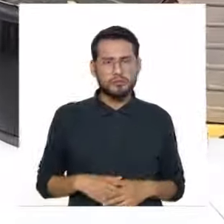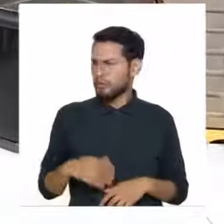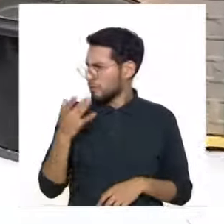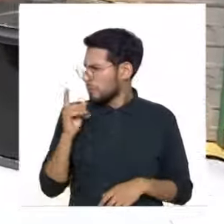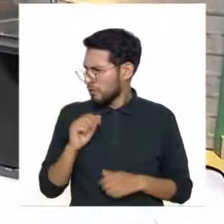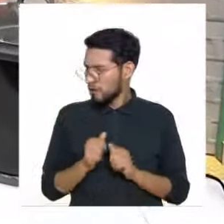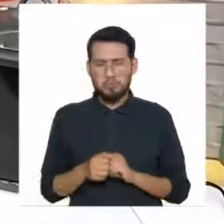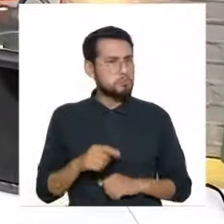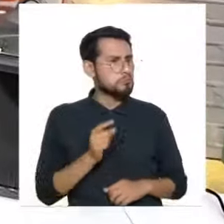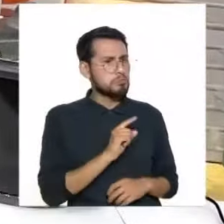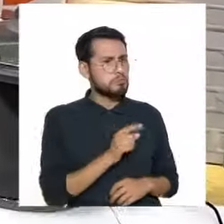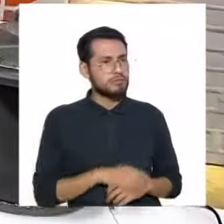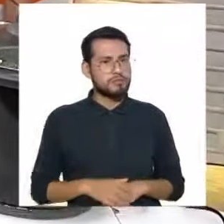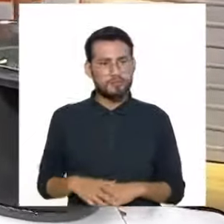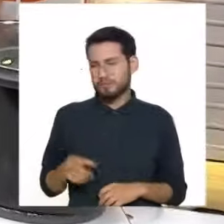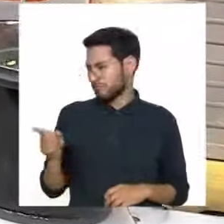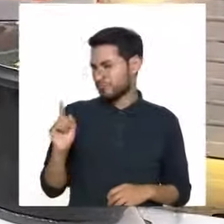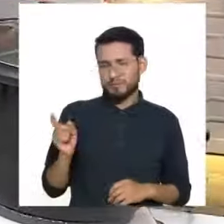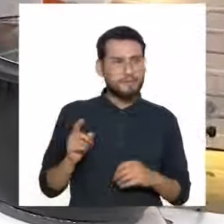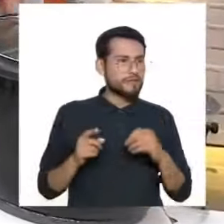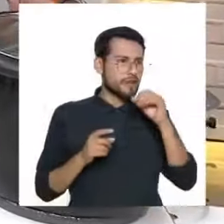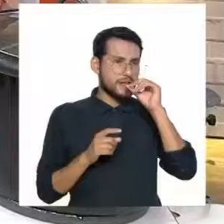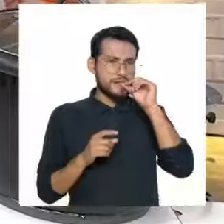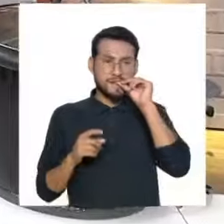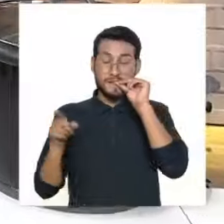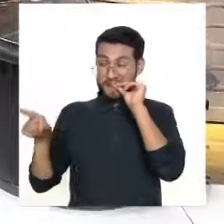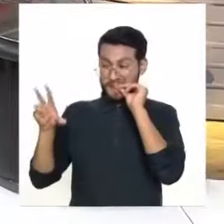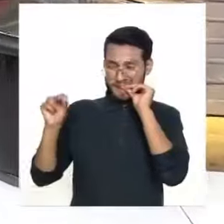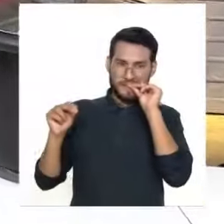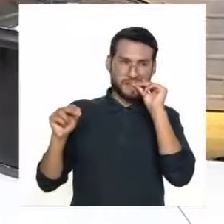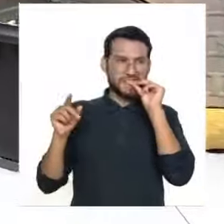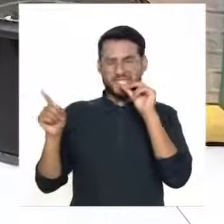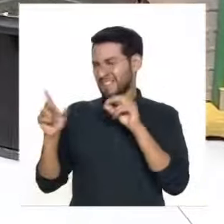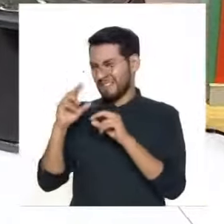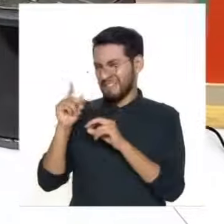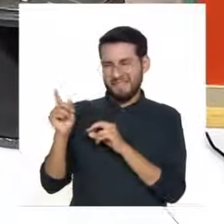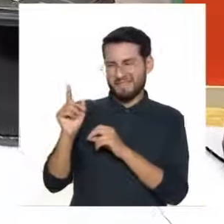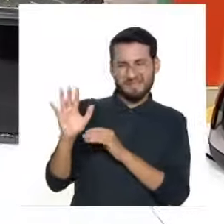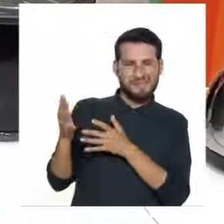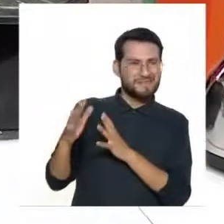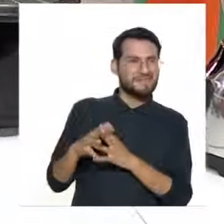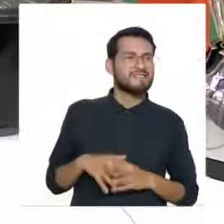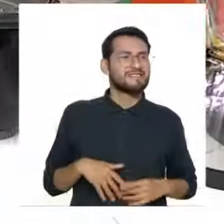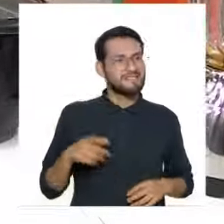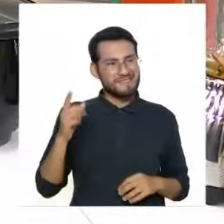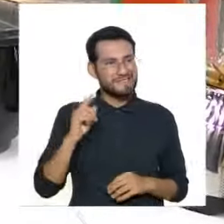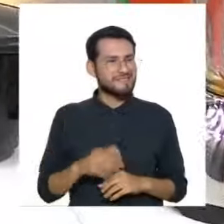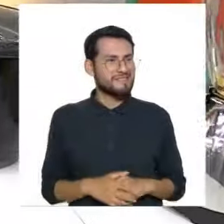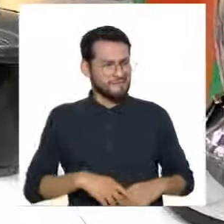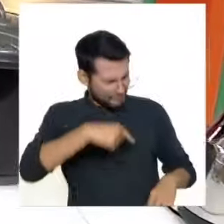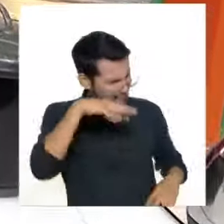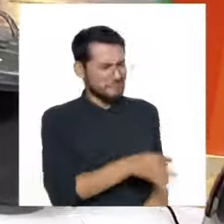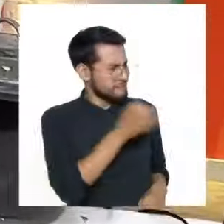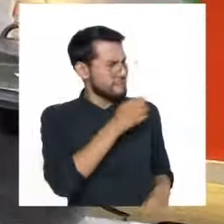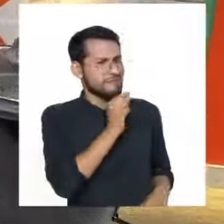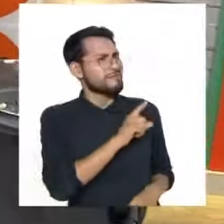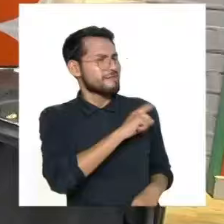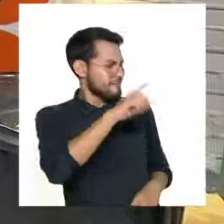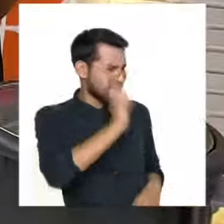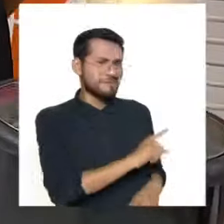sabor No ese no no me conven ese no no me ha convencido mucho la verdad no cristoper